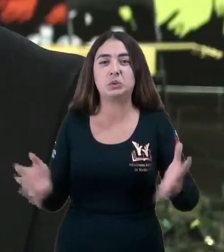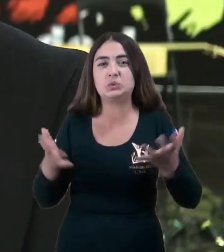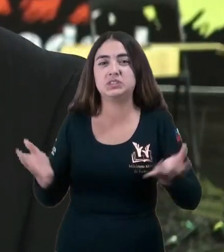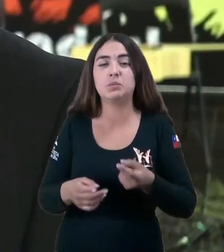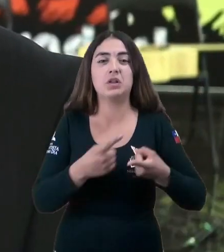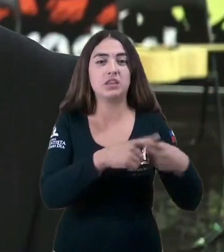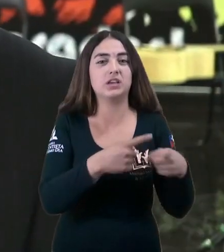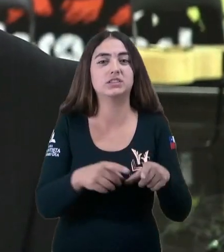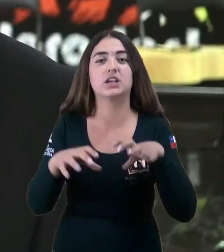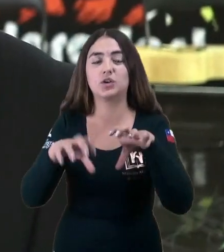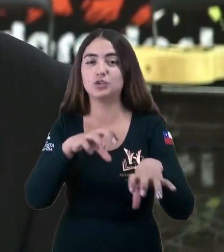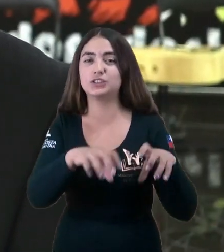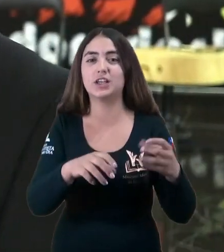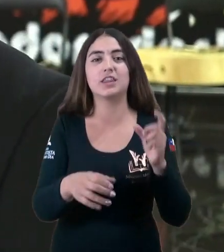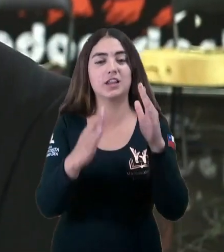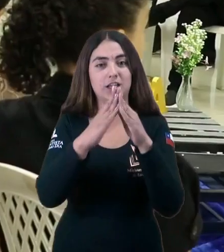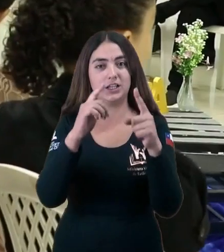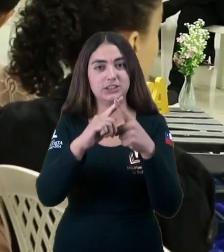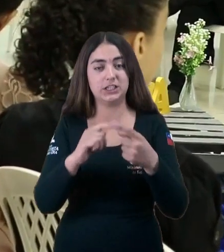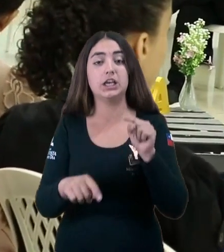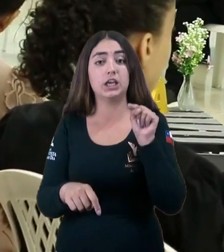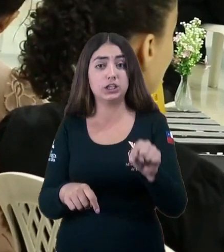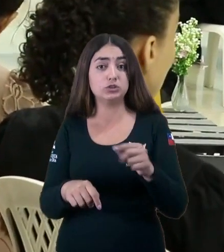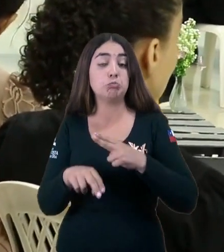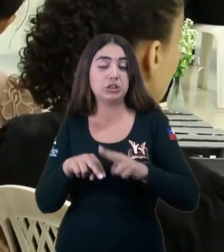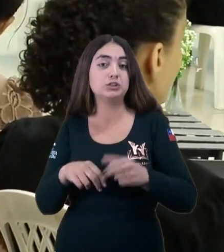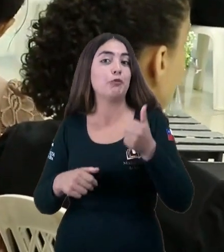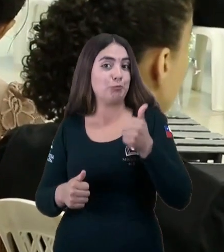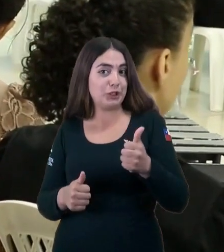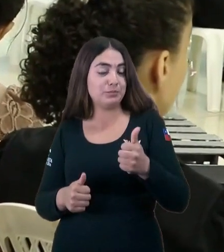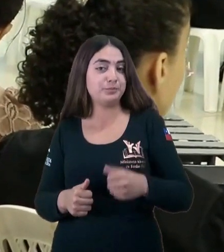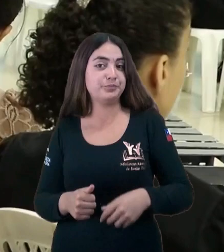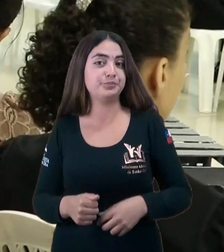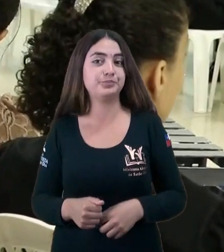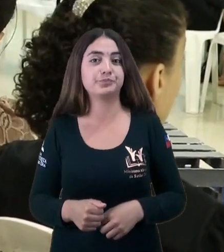entusiasmo en diversas funciones de la iglesia. Y eso me hizo muy bien.